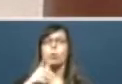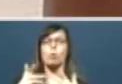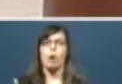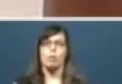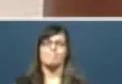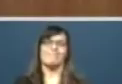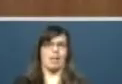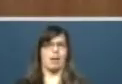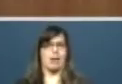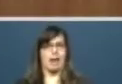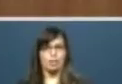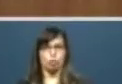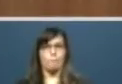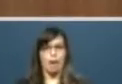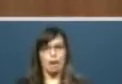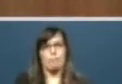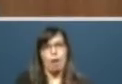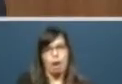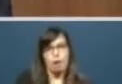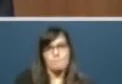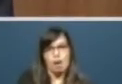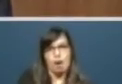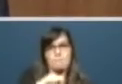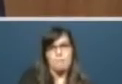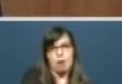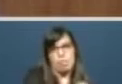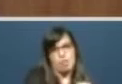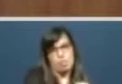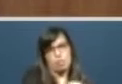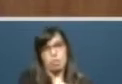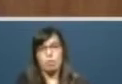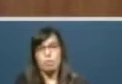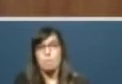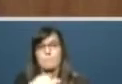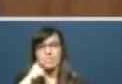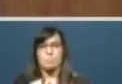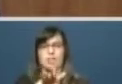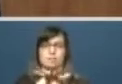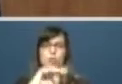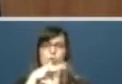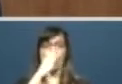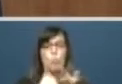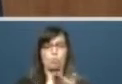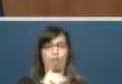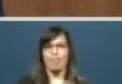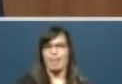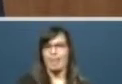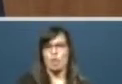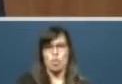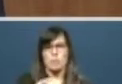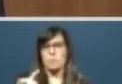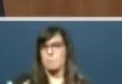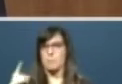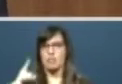servicio de la deuda ni tampoco la situación de las comunidades más endeudadas que para atender ese